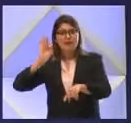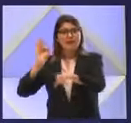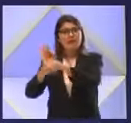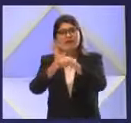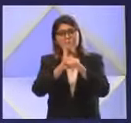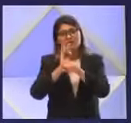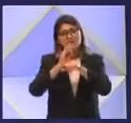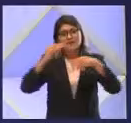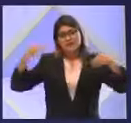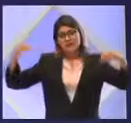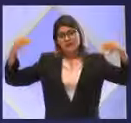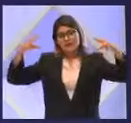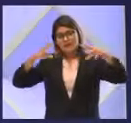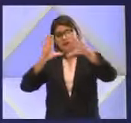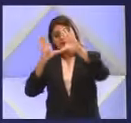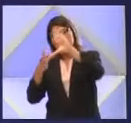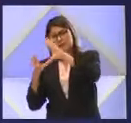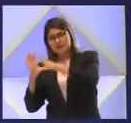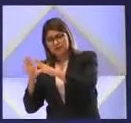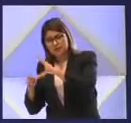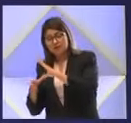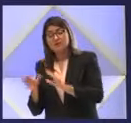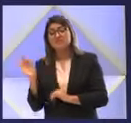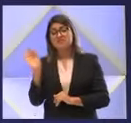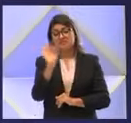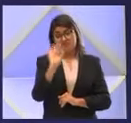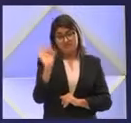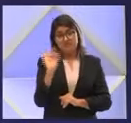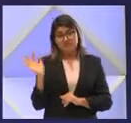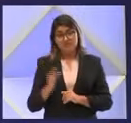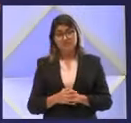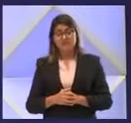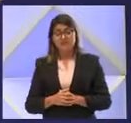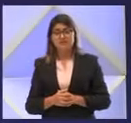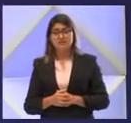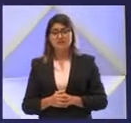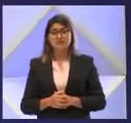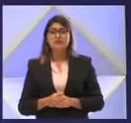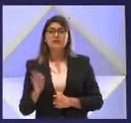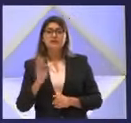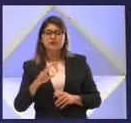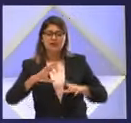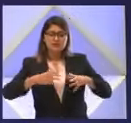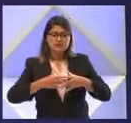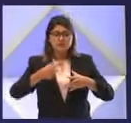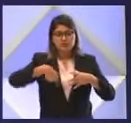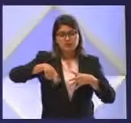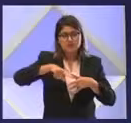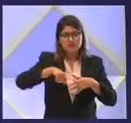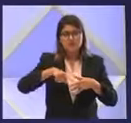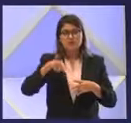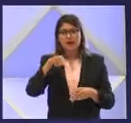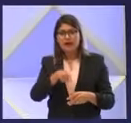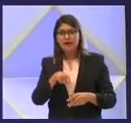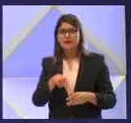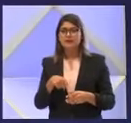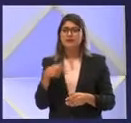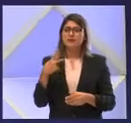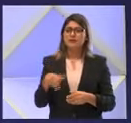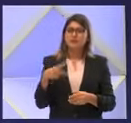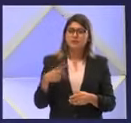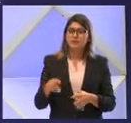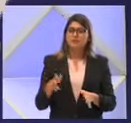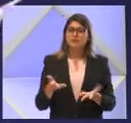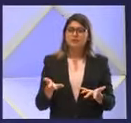desde el mercado como desde las comunidades o modelos no del mercado